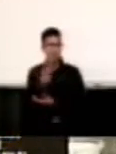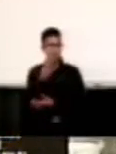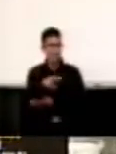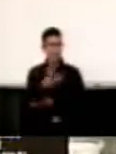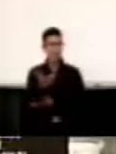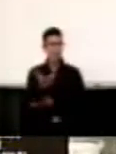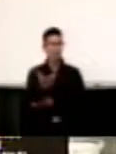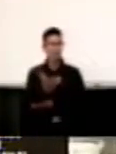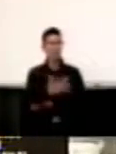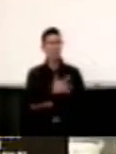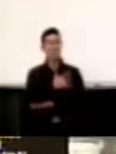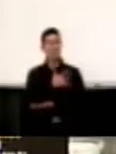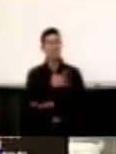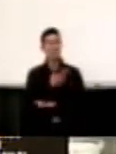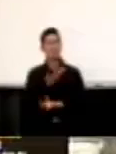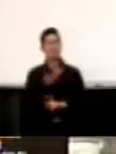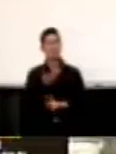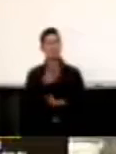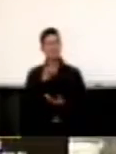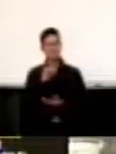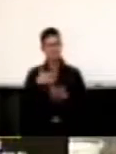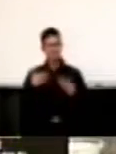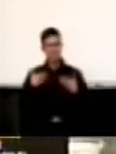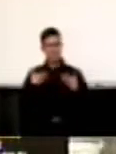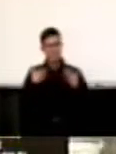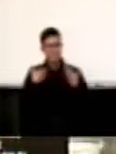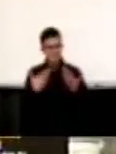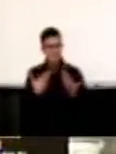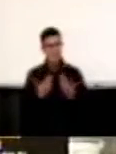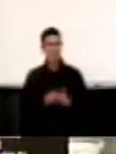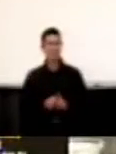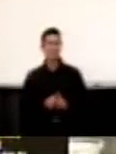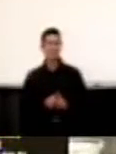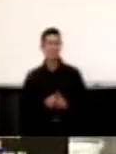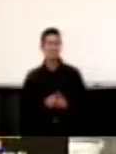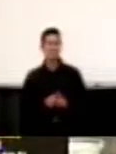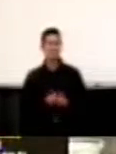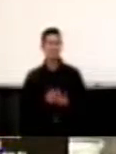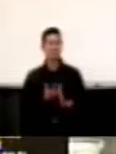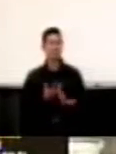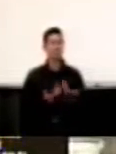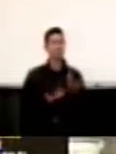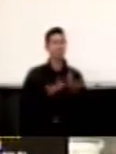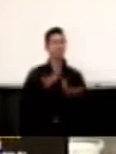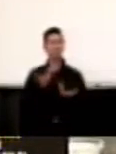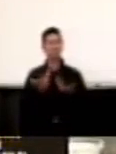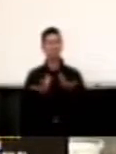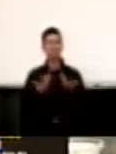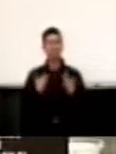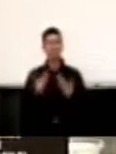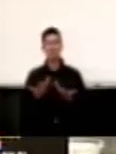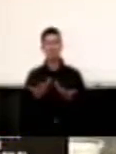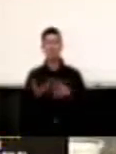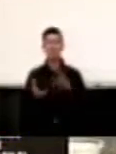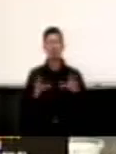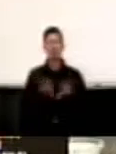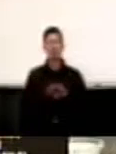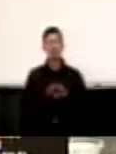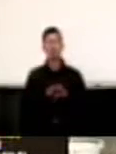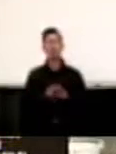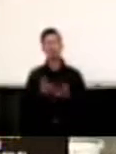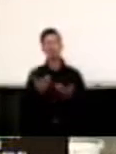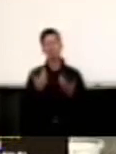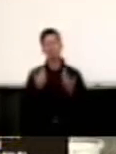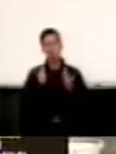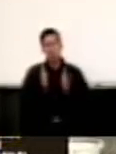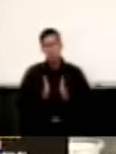estoy convencida que la crisis de confianza no se va a resolver si no mejoramos nuestros comportamientos. Y lo decía el